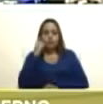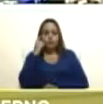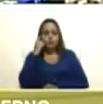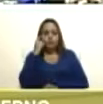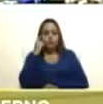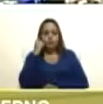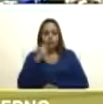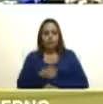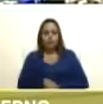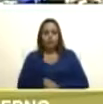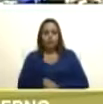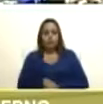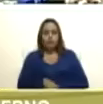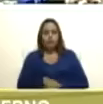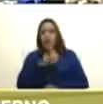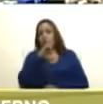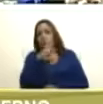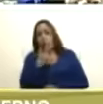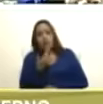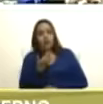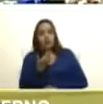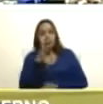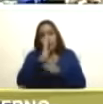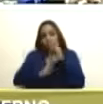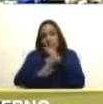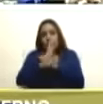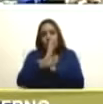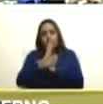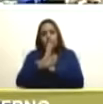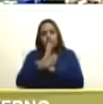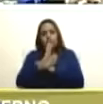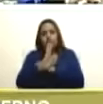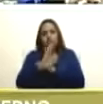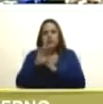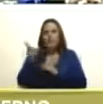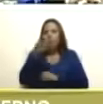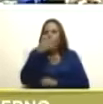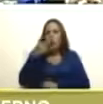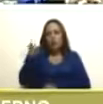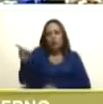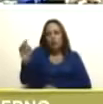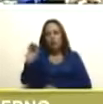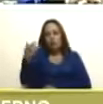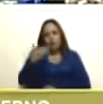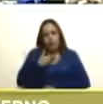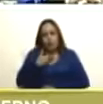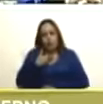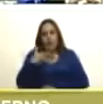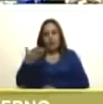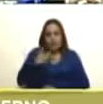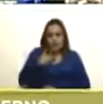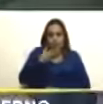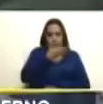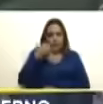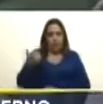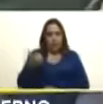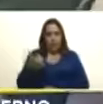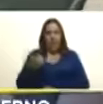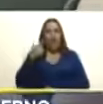sin falsas modestias ¿verdad? Castro Soteldo ¿qué es mejor tu programa o el mío? ¿el mío? ah